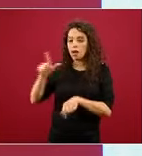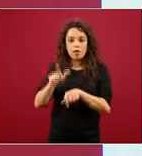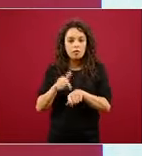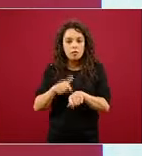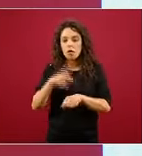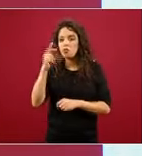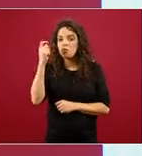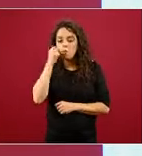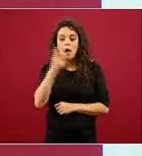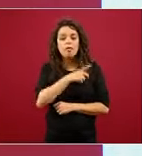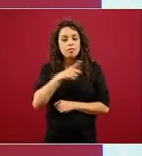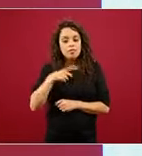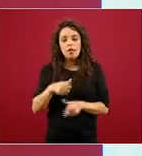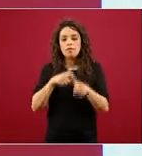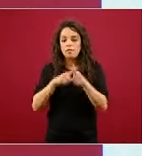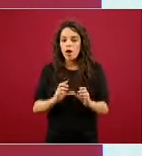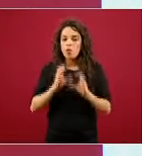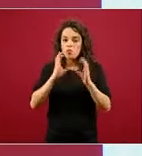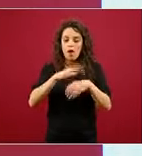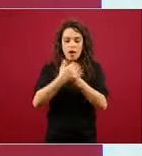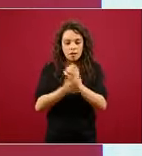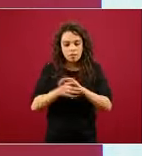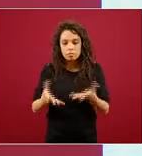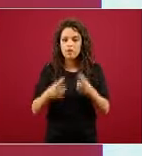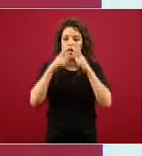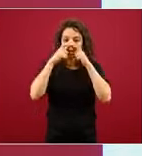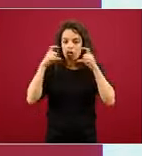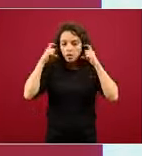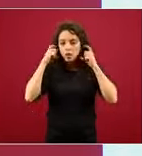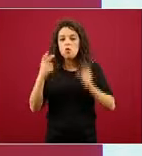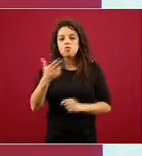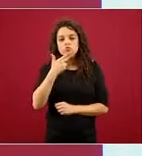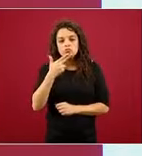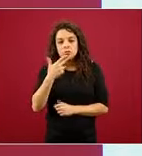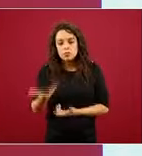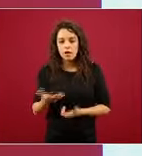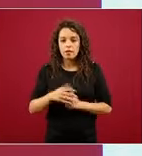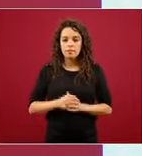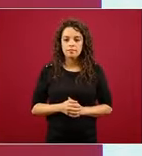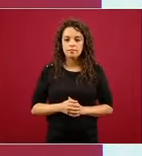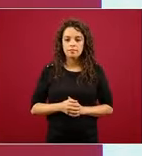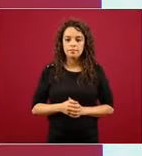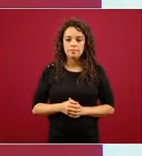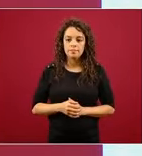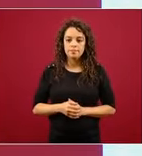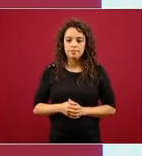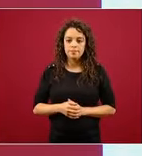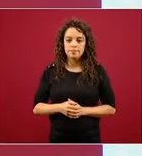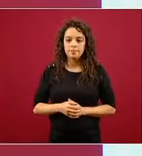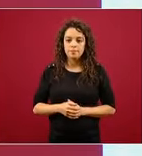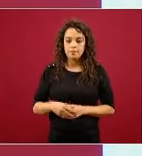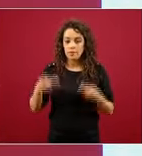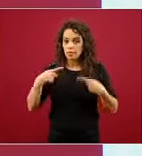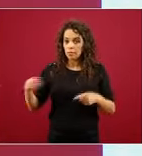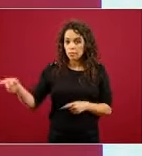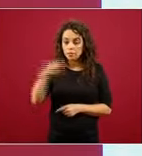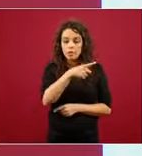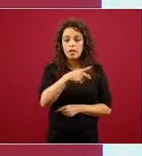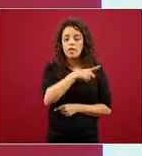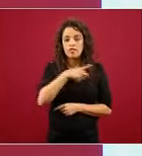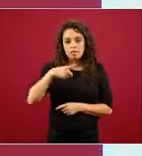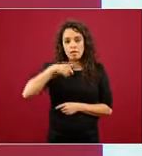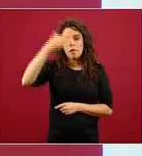es importante recordar, hablar y que la población sepa que tenemos que